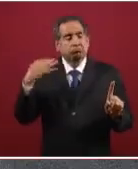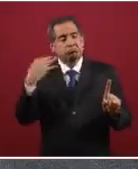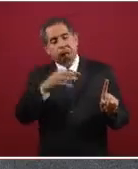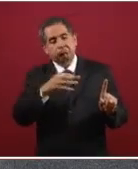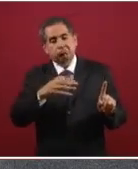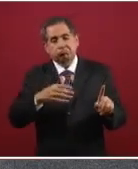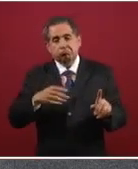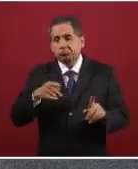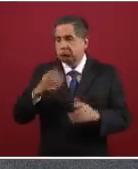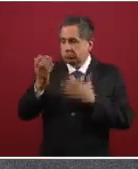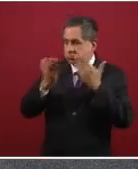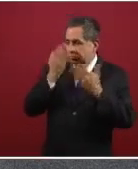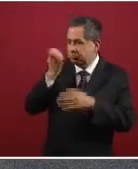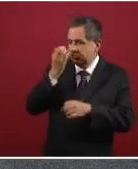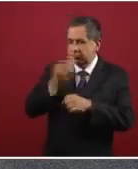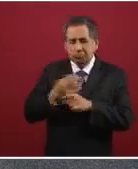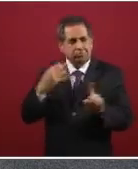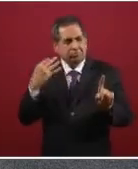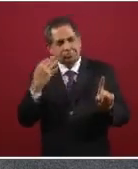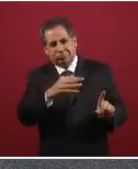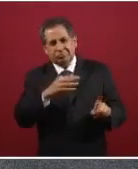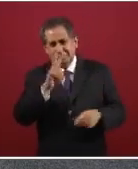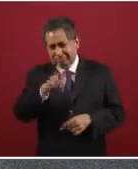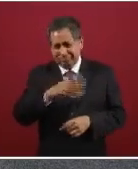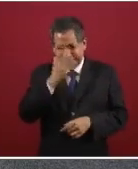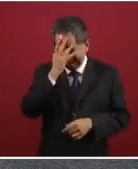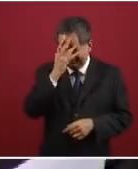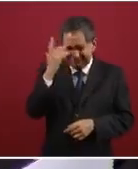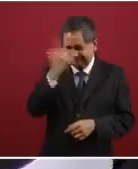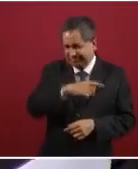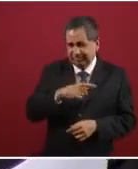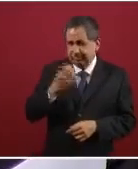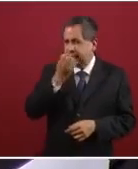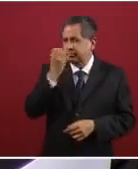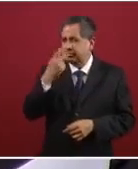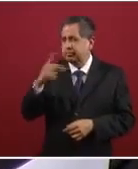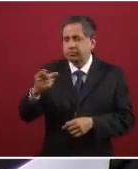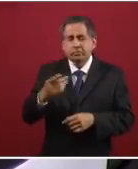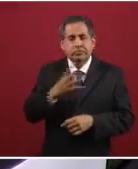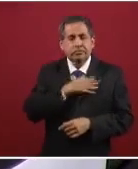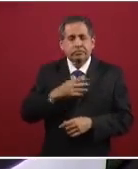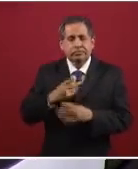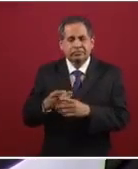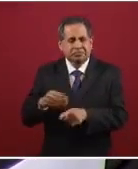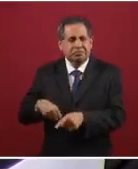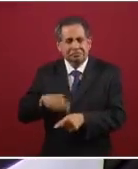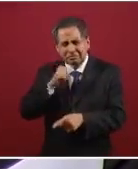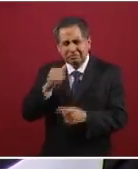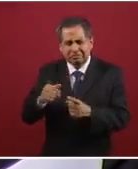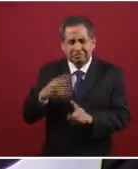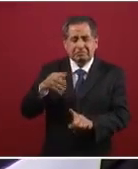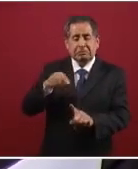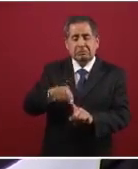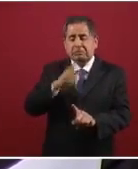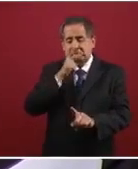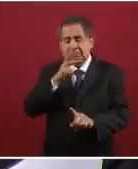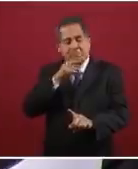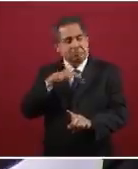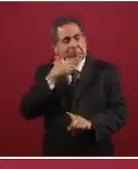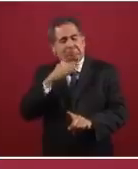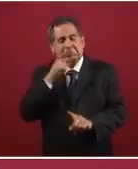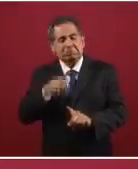donde estudian sus hijos, o sea, que eso es lo más lamentable de todo. ¿Qué culpa tienen los hijos de un